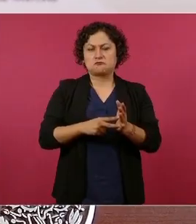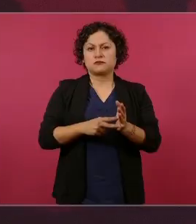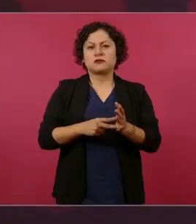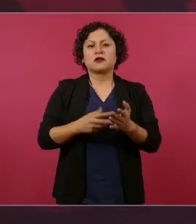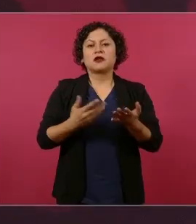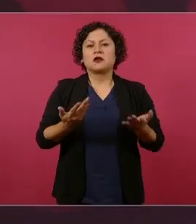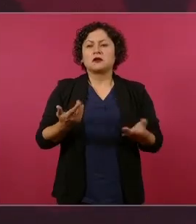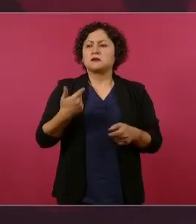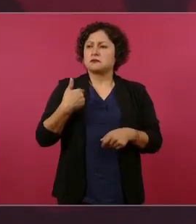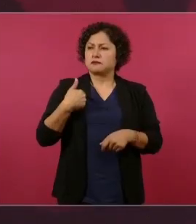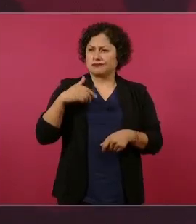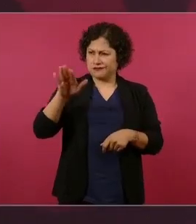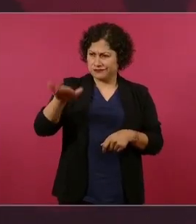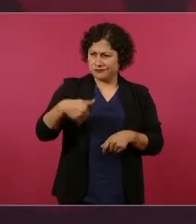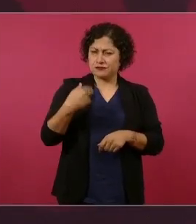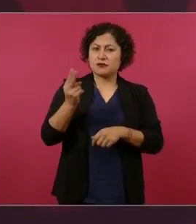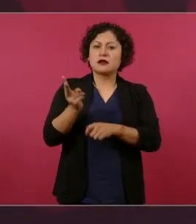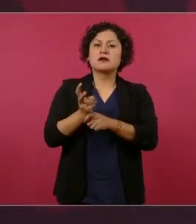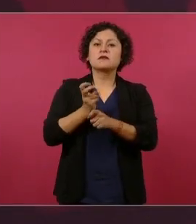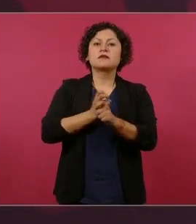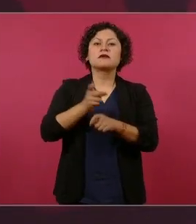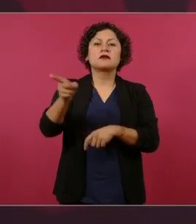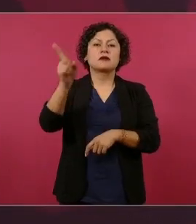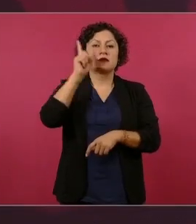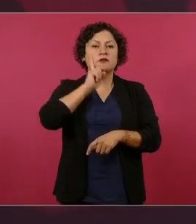para consejera jurídica